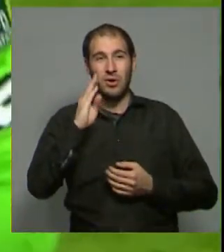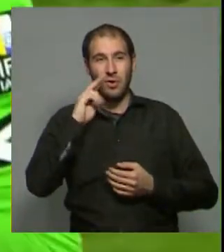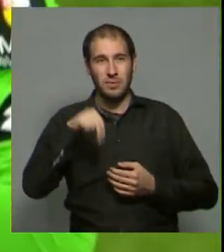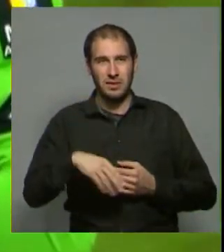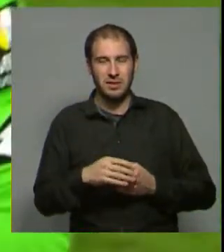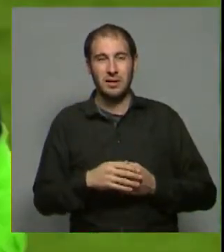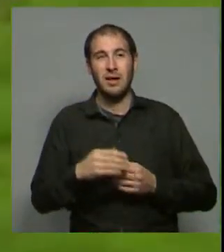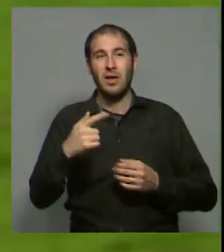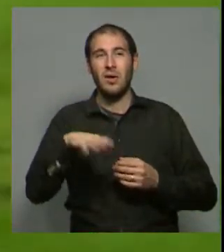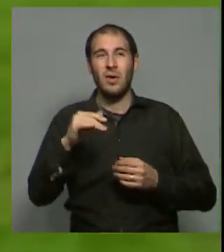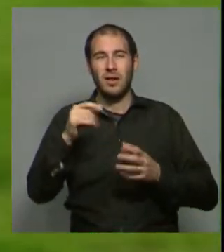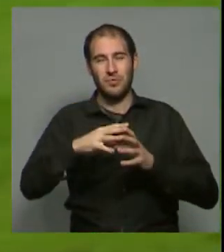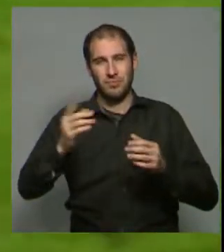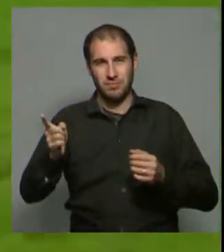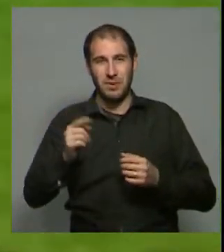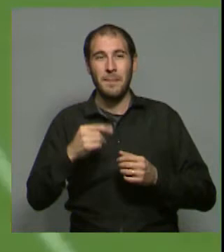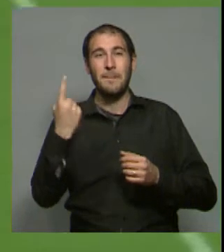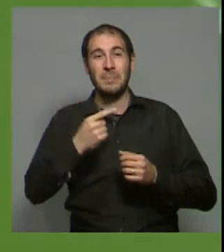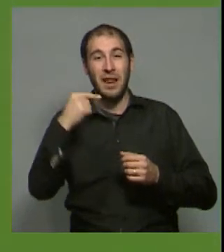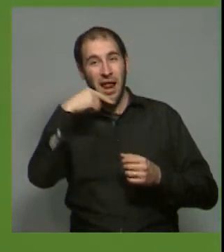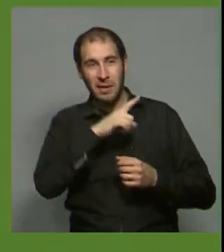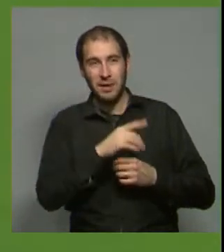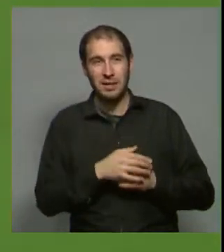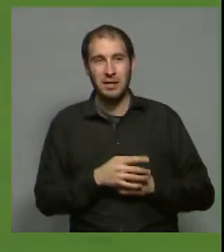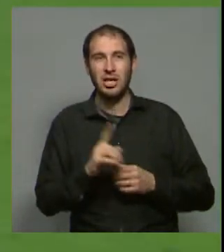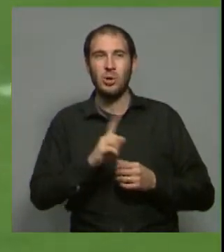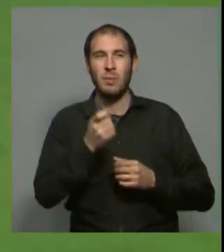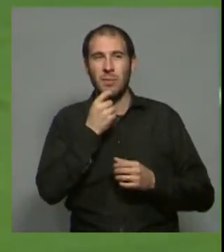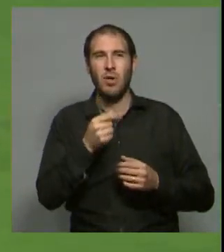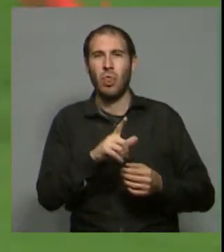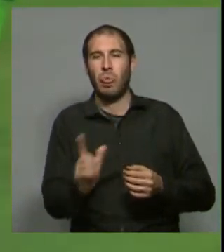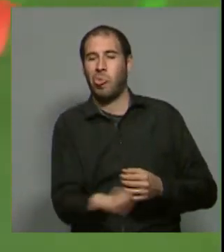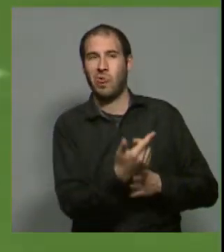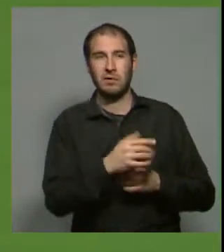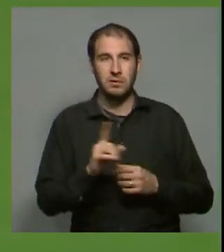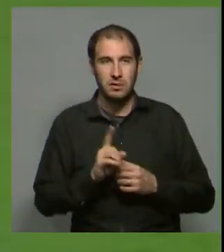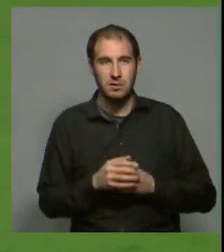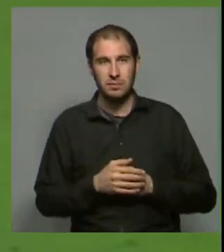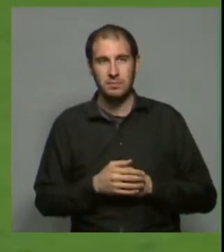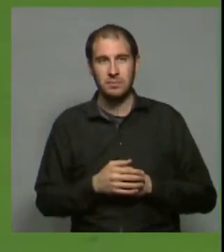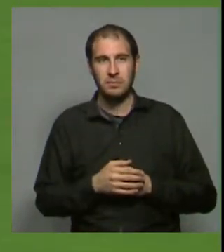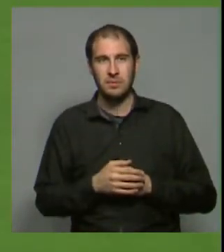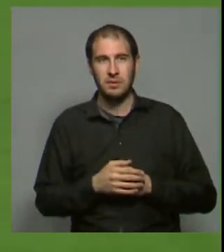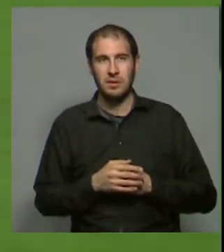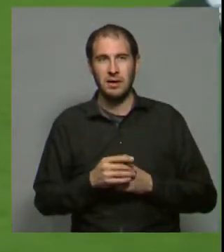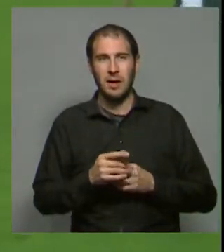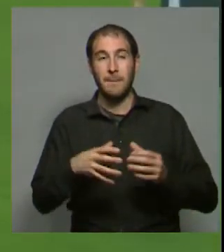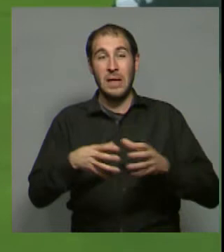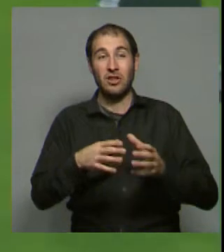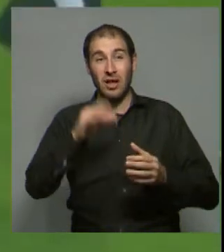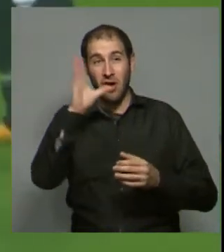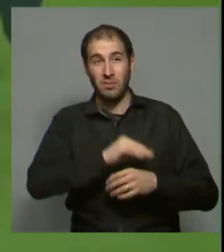del Mainz de la Bundesliga, primera división de Alemania. No es que es un improvisado, pero con ese conjunto se olvidó la